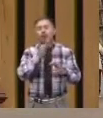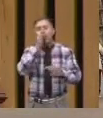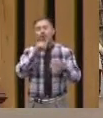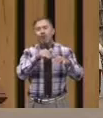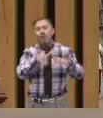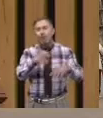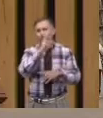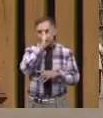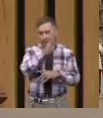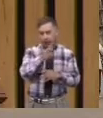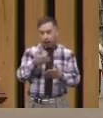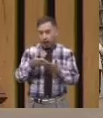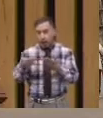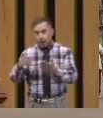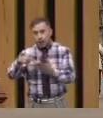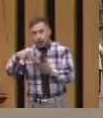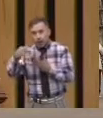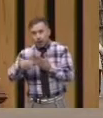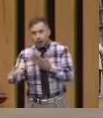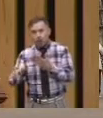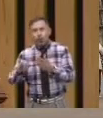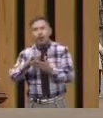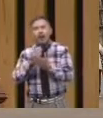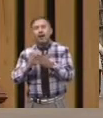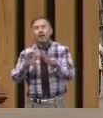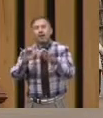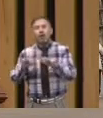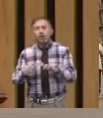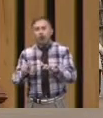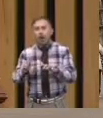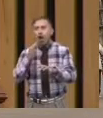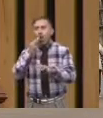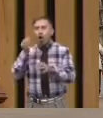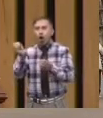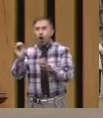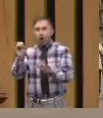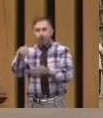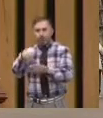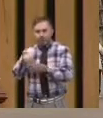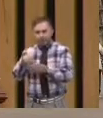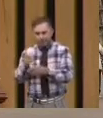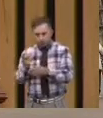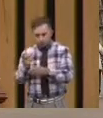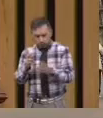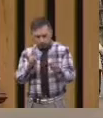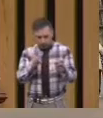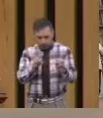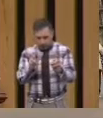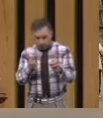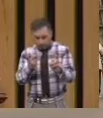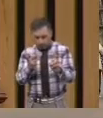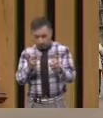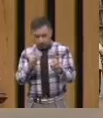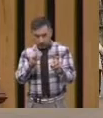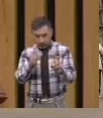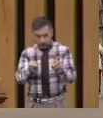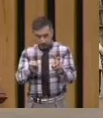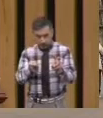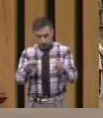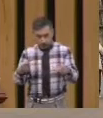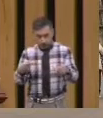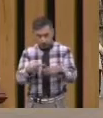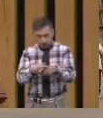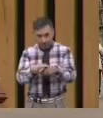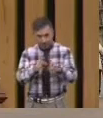se le está sancionando por la omisión de reporte, es claro que no estamos, como decía, ante dos contravenciones de la